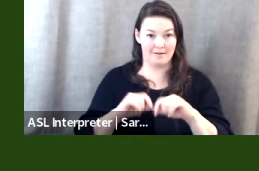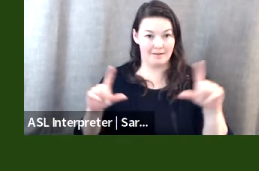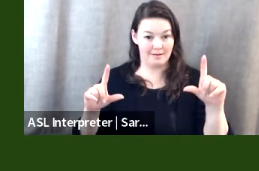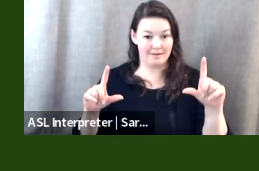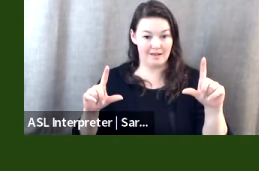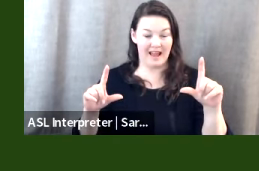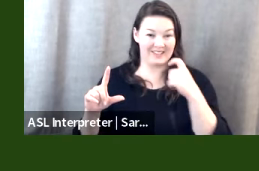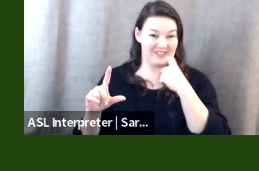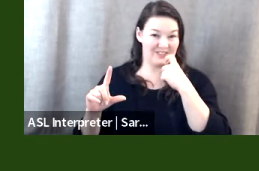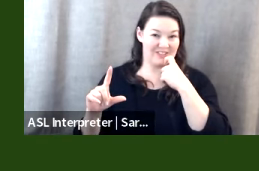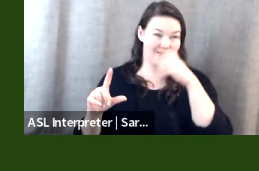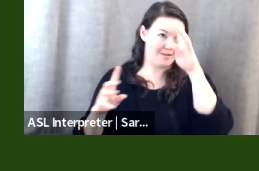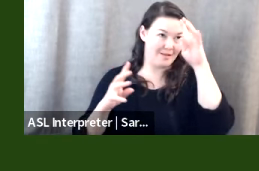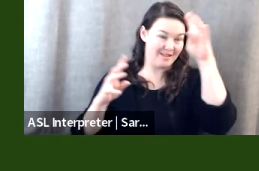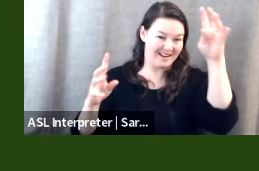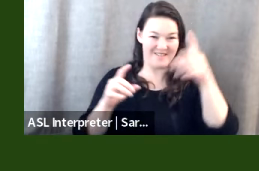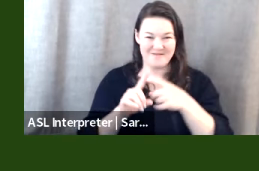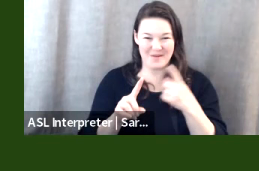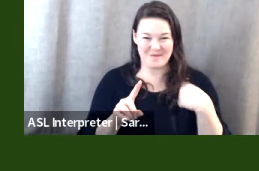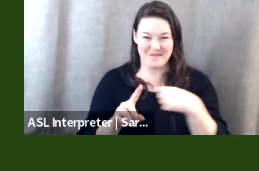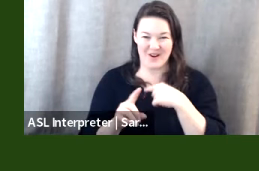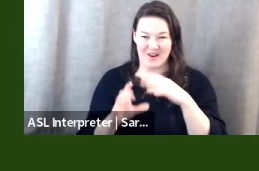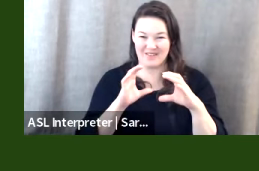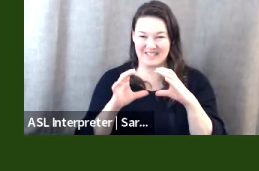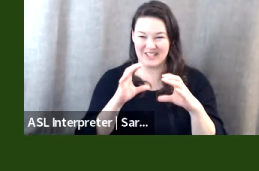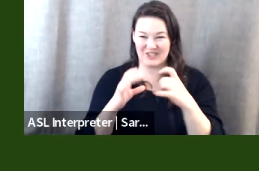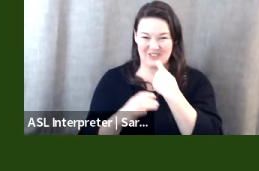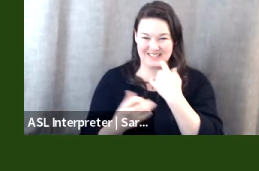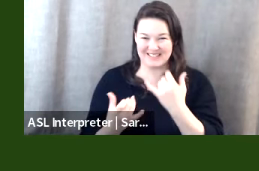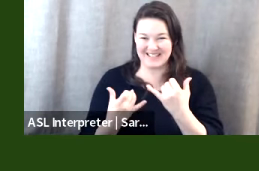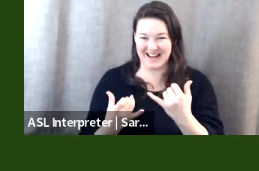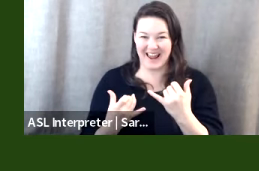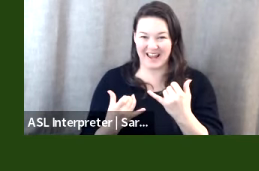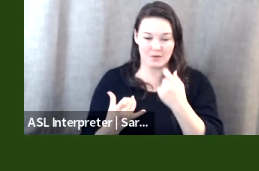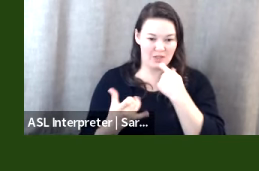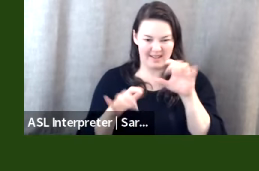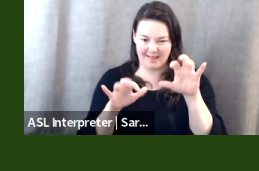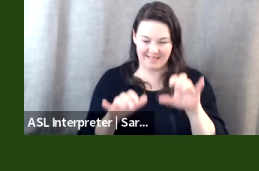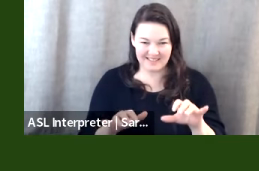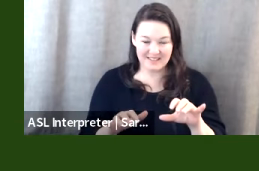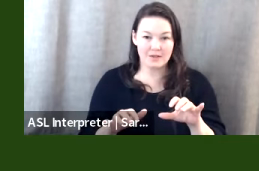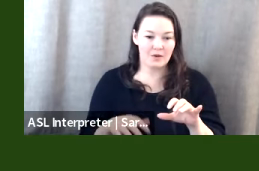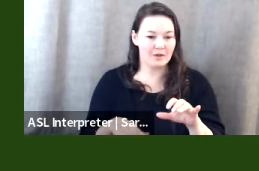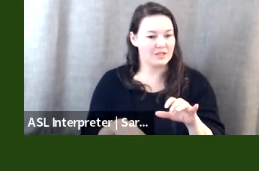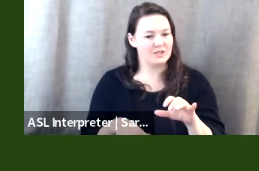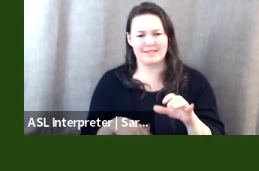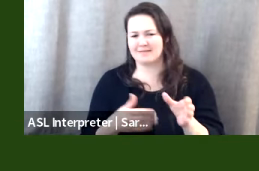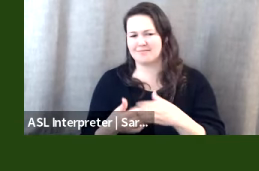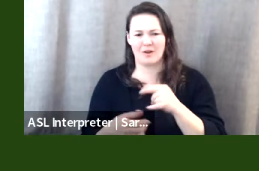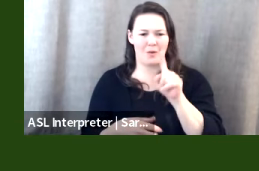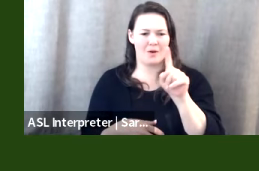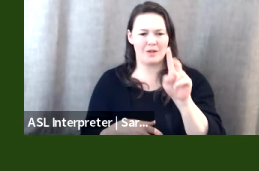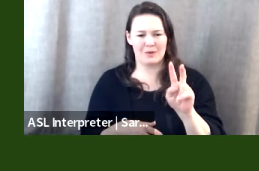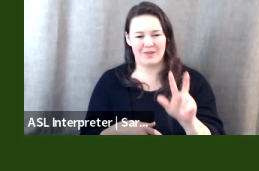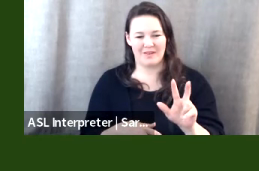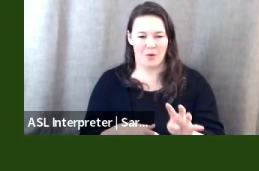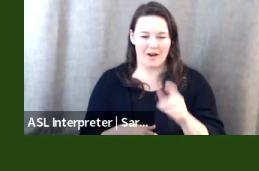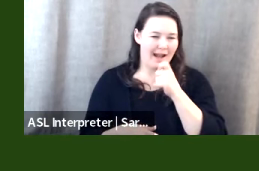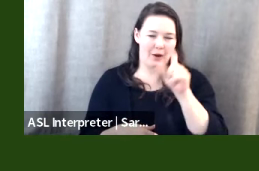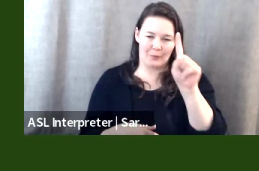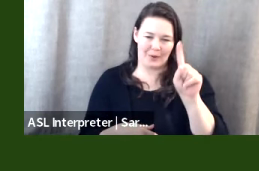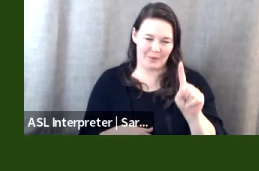on the fly based on our conversation today to try to get us on our next step. So that should say 1, 2, 3, 4. Oops. Entonces, ha